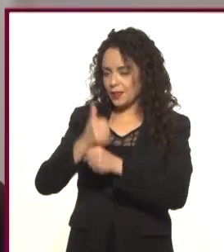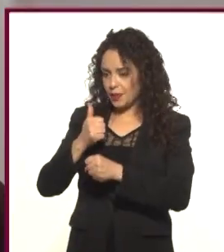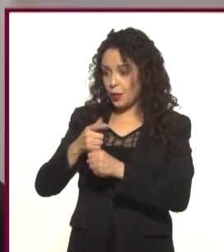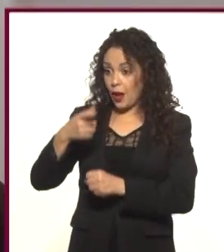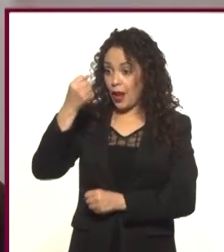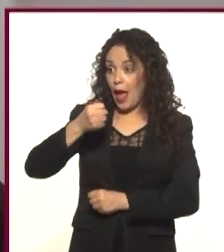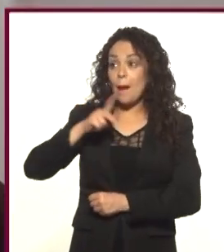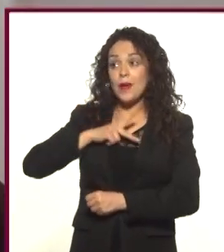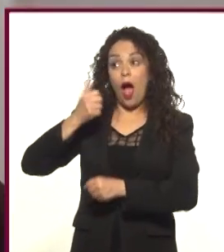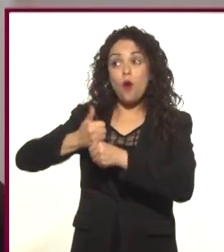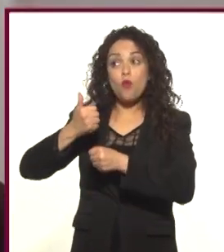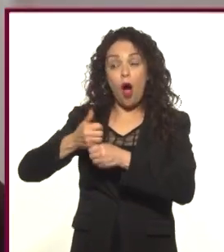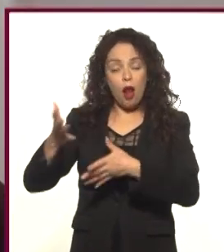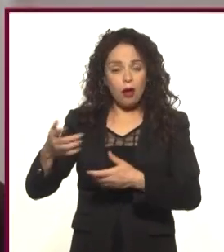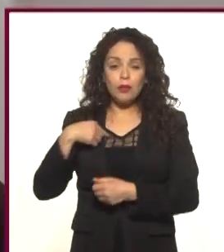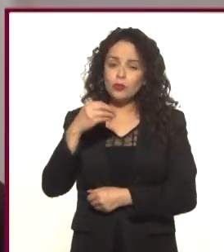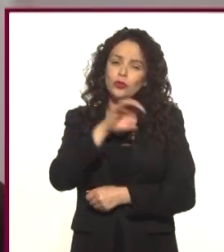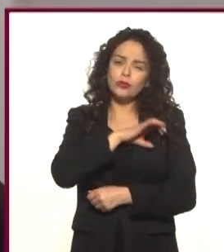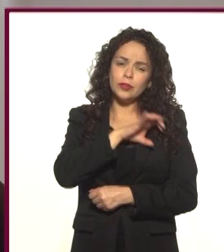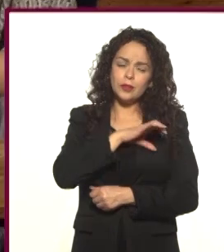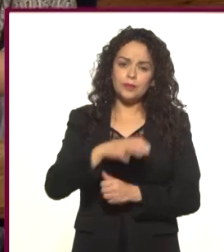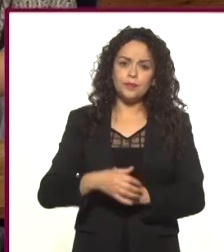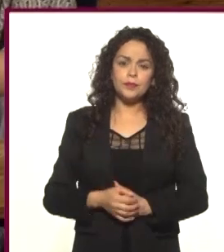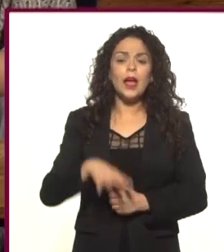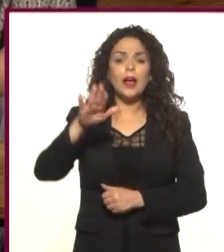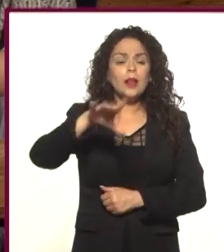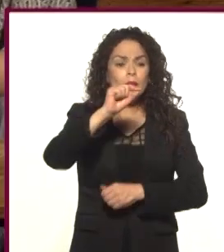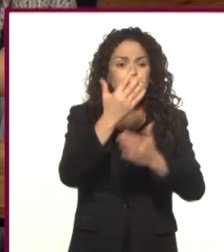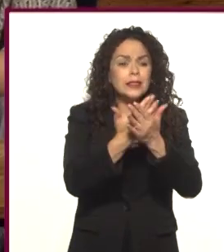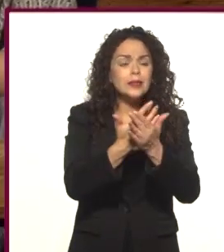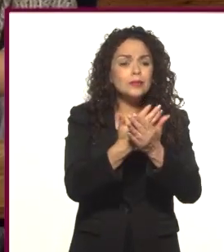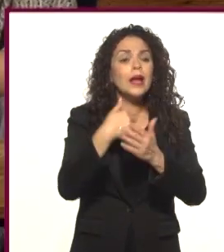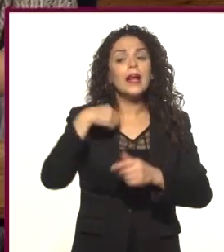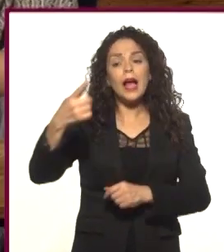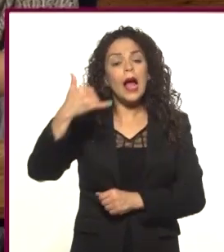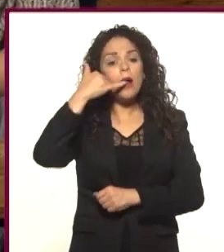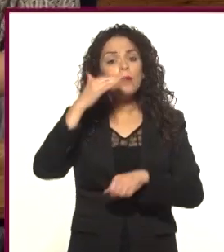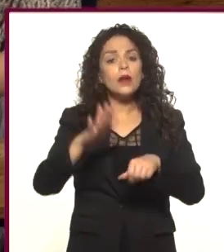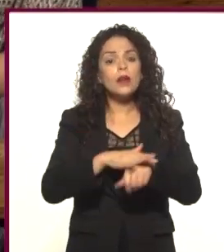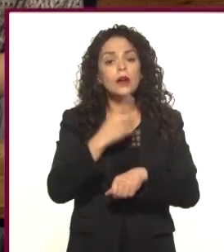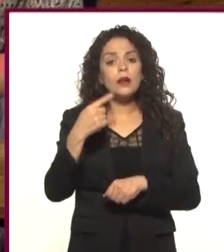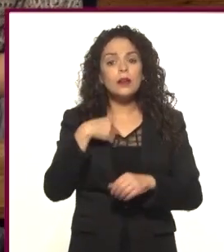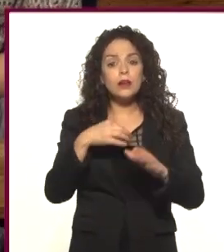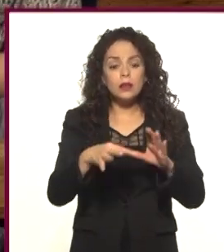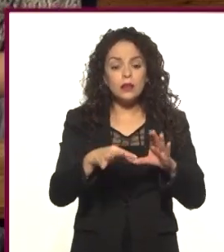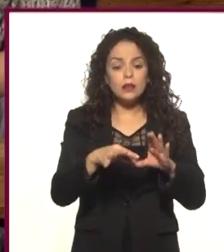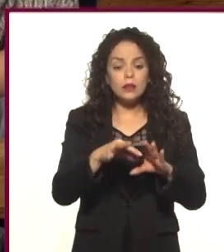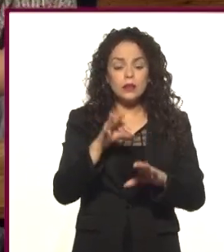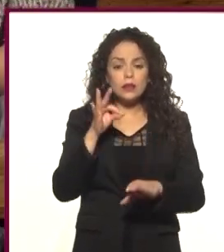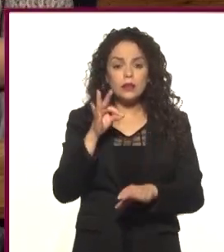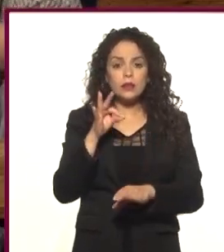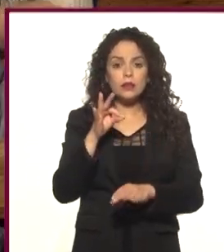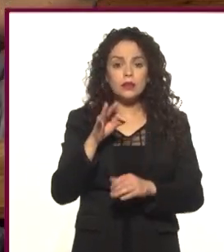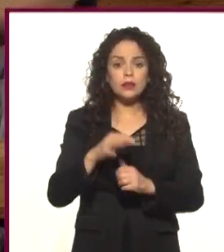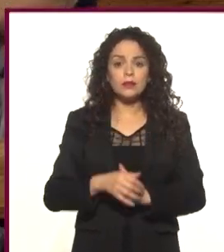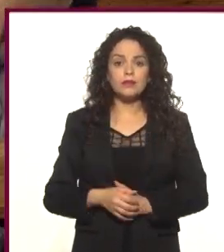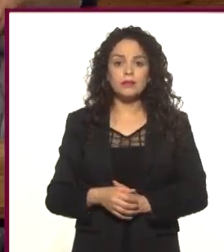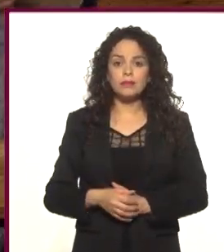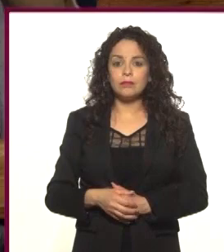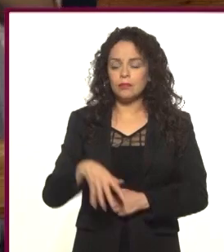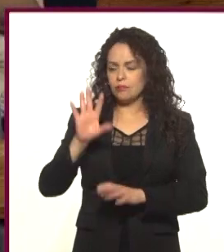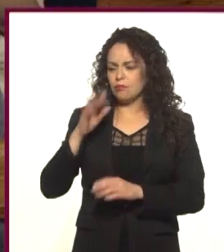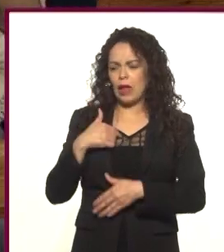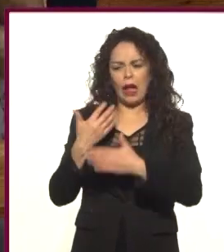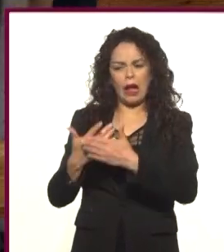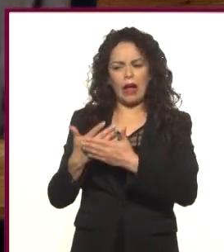abue. También salúdame al abuelo. Te quiero. Abue, espera. Te hablé porque encontré un com. Te voy a estar